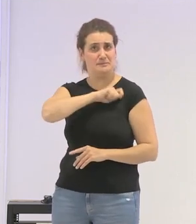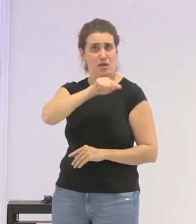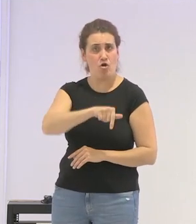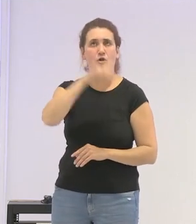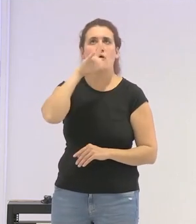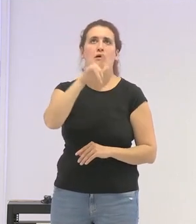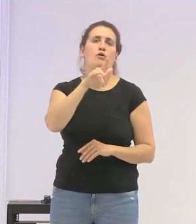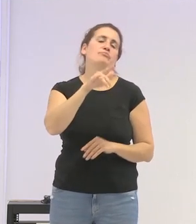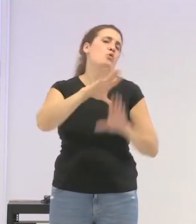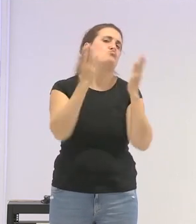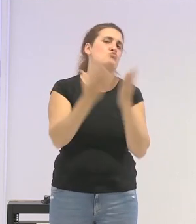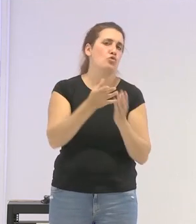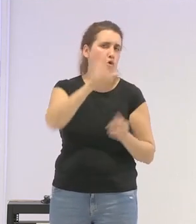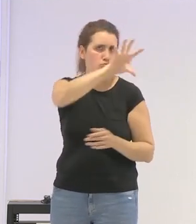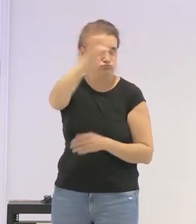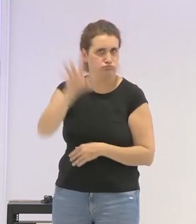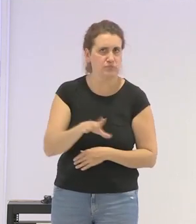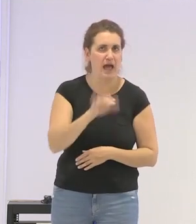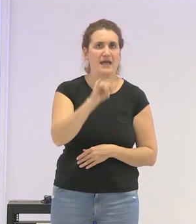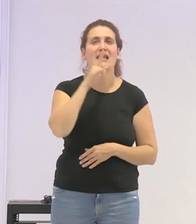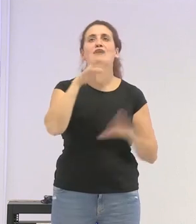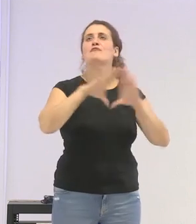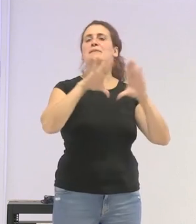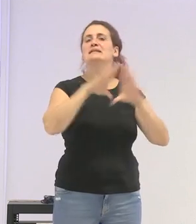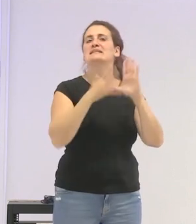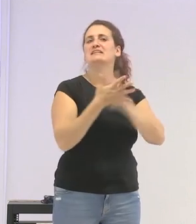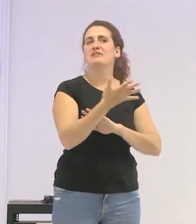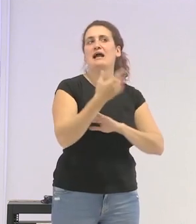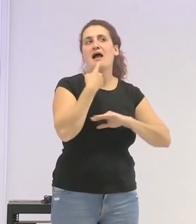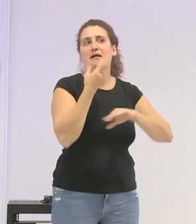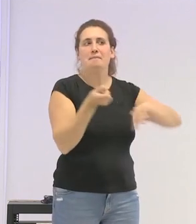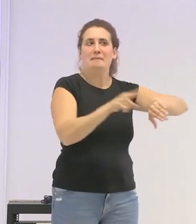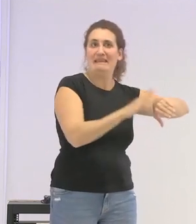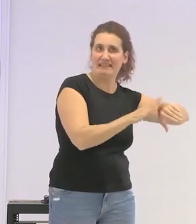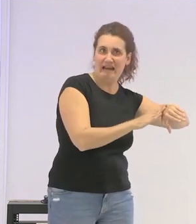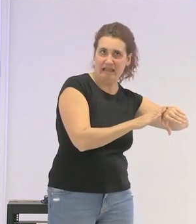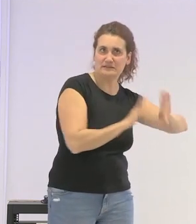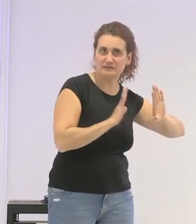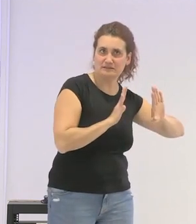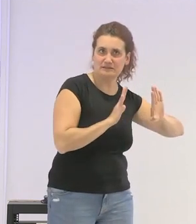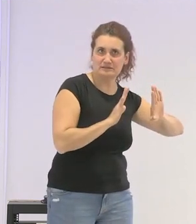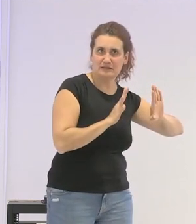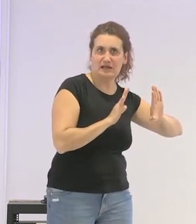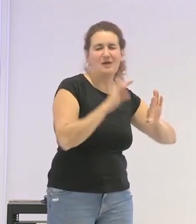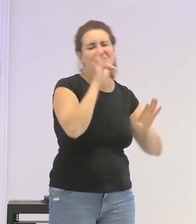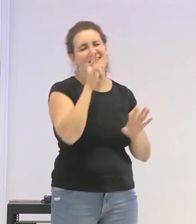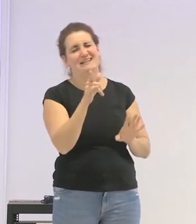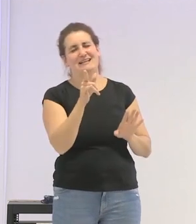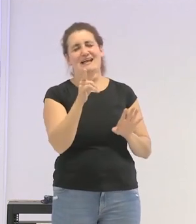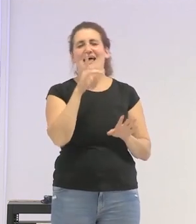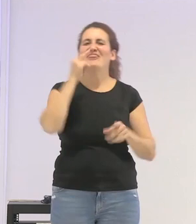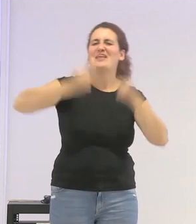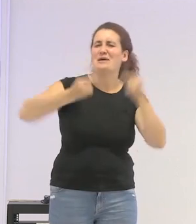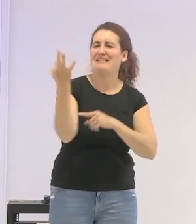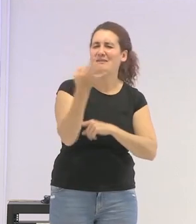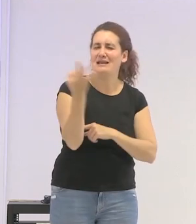mundo, ser feminista se concibe como algo de izquierdas. Es verdad que tendríamos que tener un largo debate sobre qué es ser de izquierdas, que no voy a